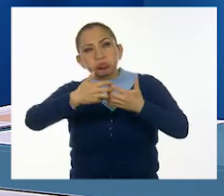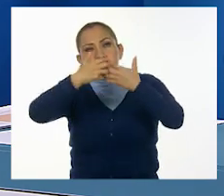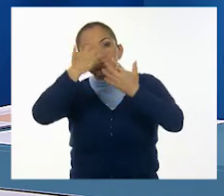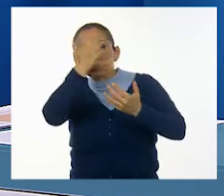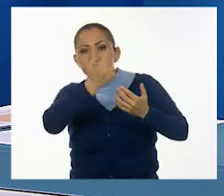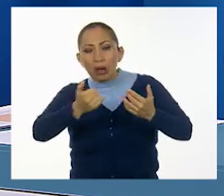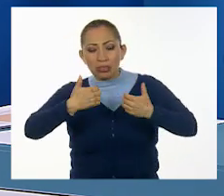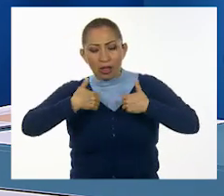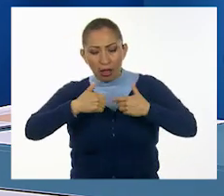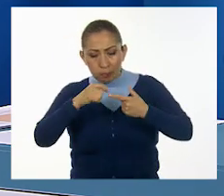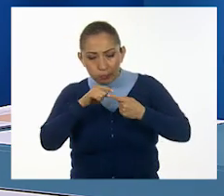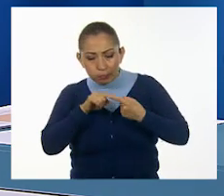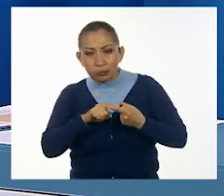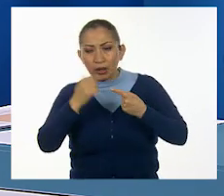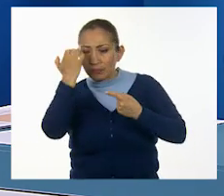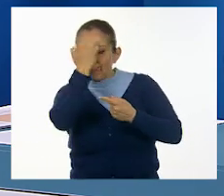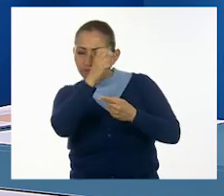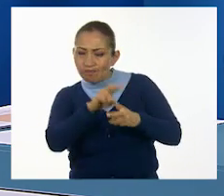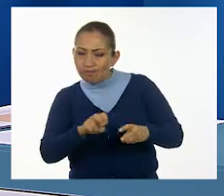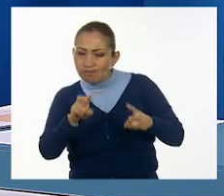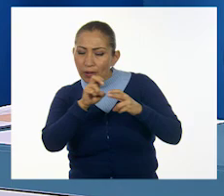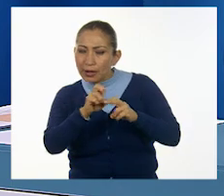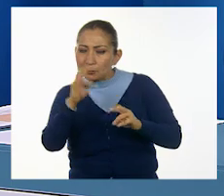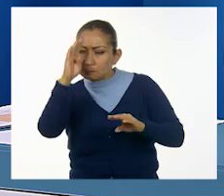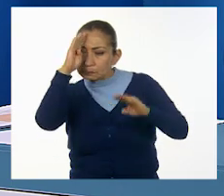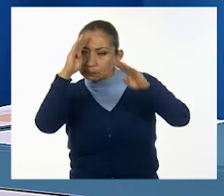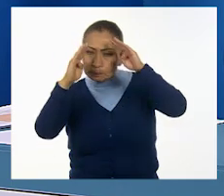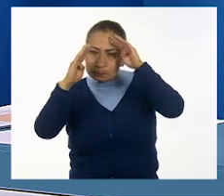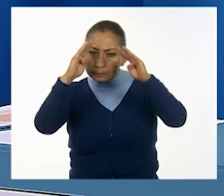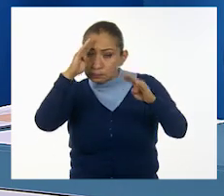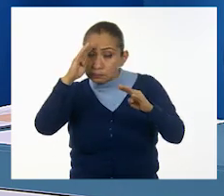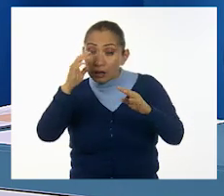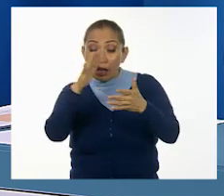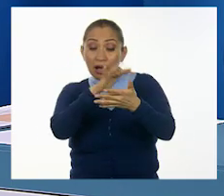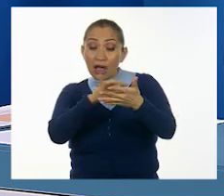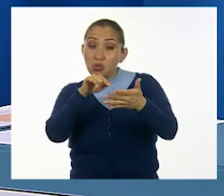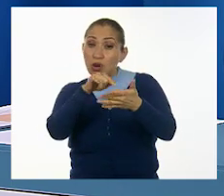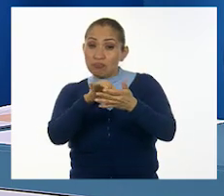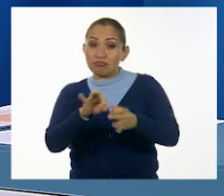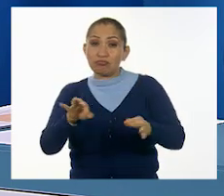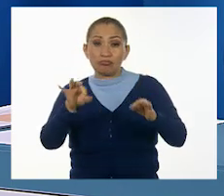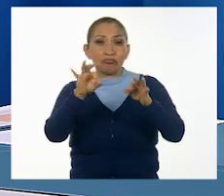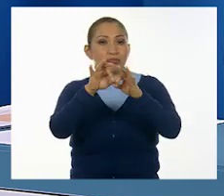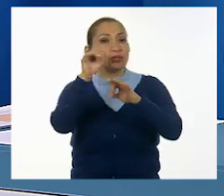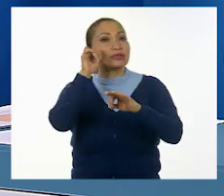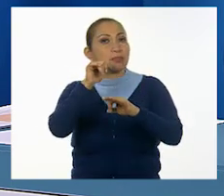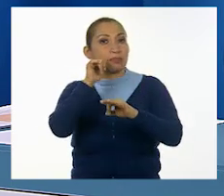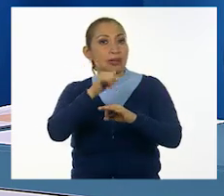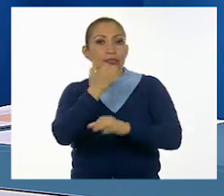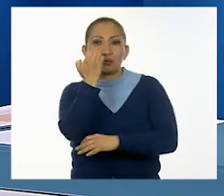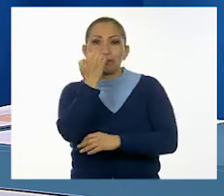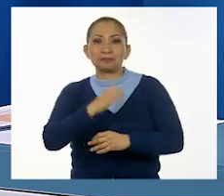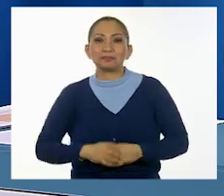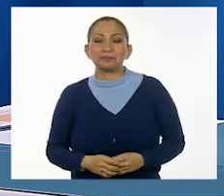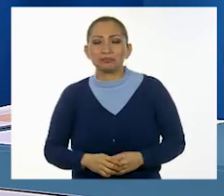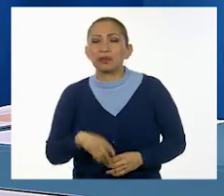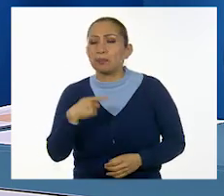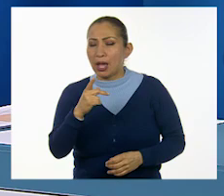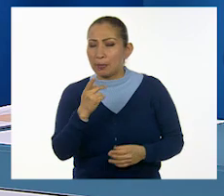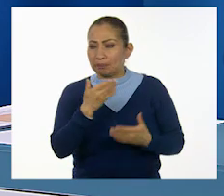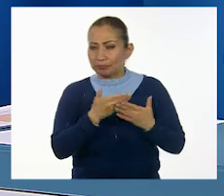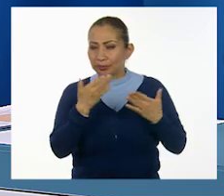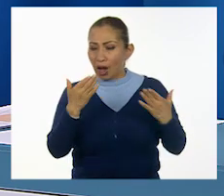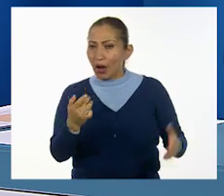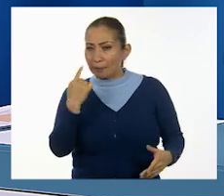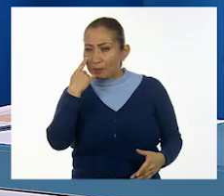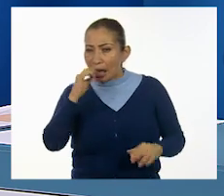de comprensión, de análisis, de reflexión. Entonces, pues la lectura es muy importante siempre en las escuelas. Pero ¿qué te parece si, para